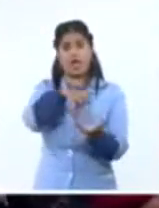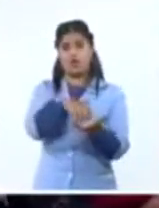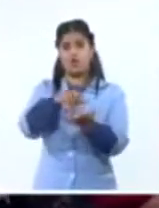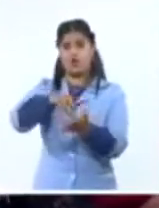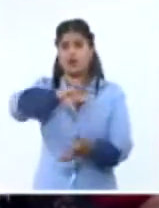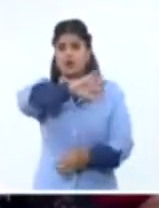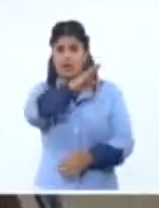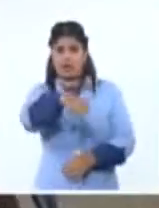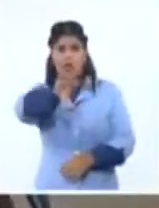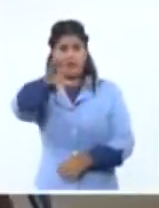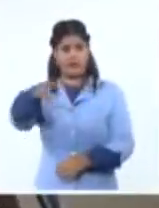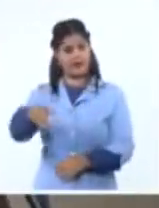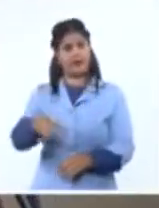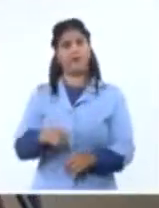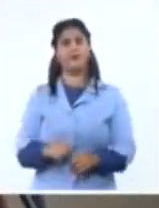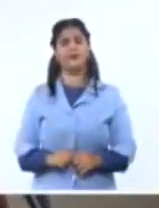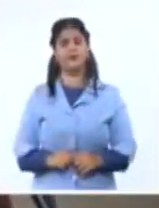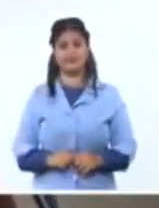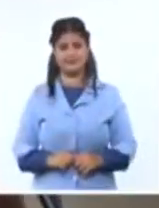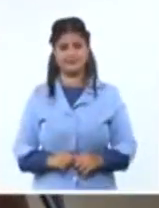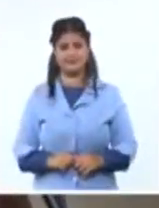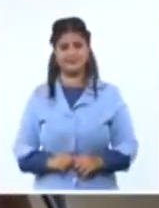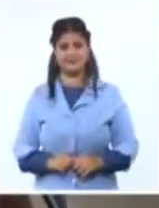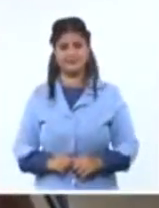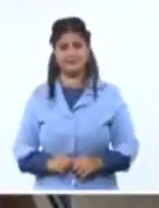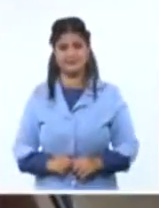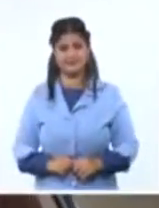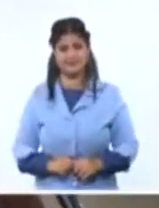13ª Cruzada Artístico-Literaria.